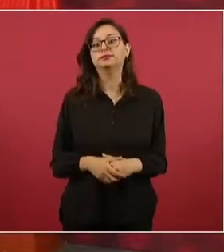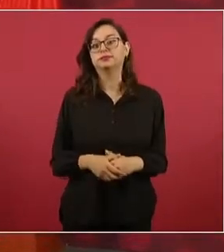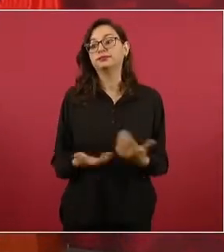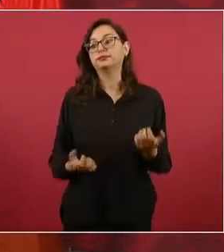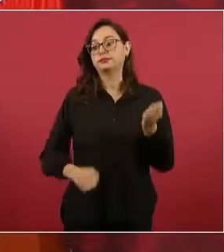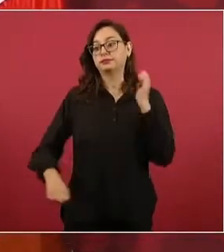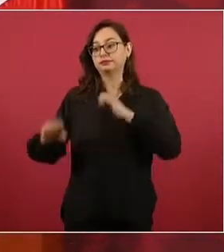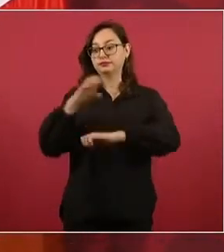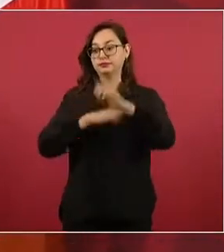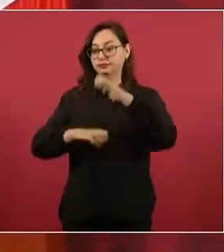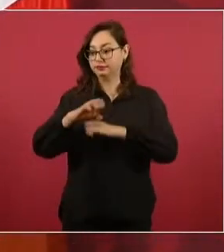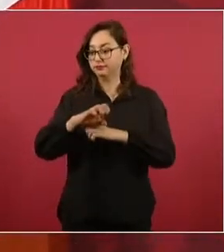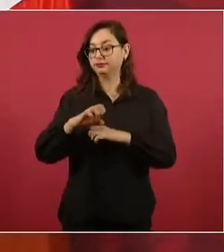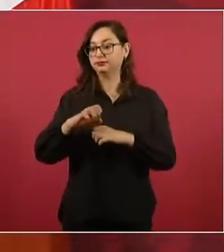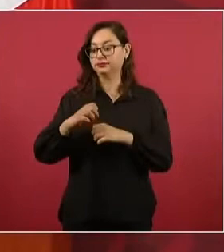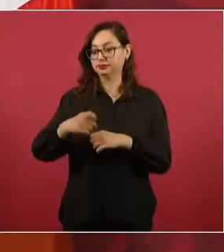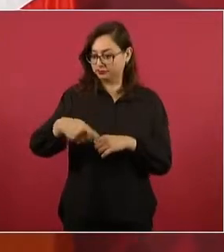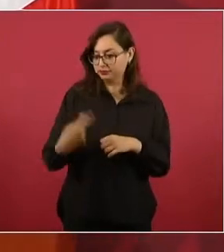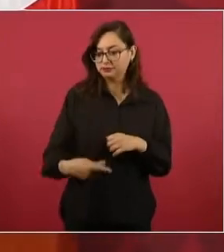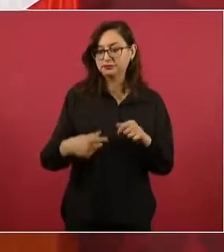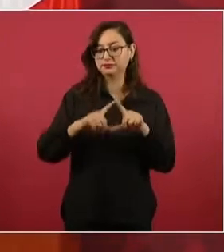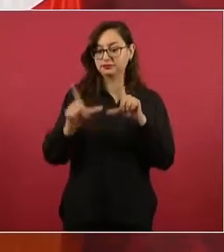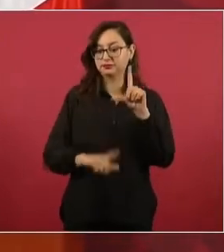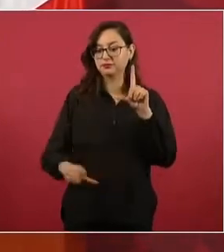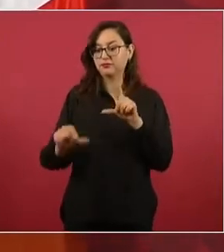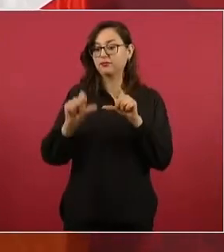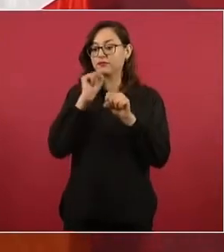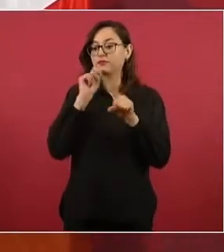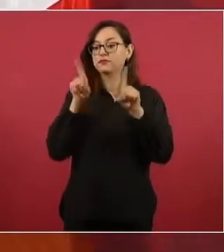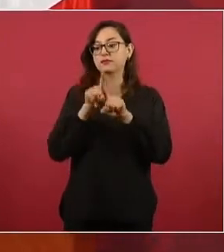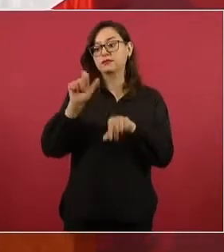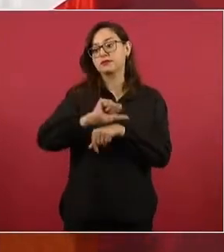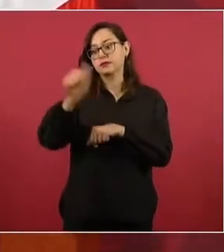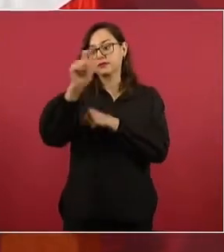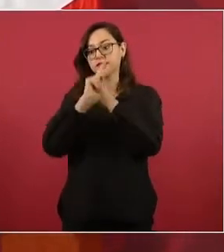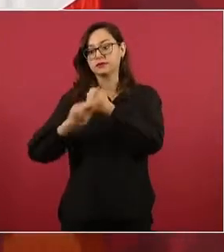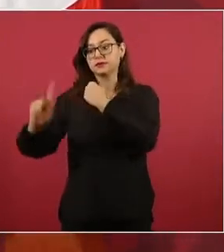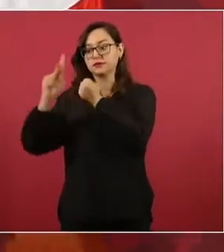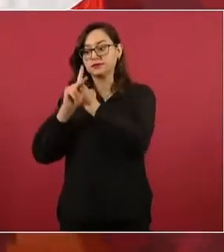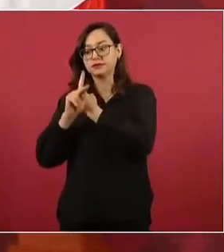nacionales, extranjeros, participaron las cámaras,